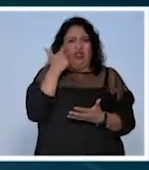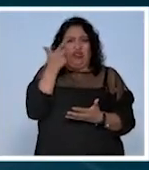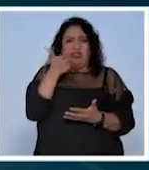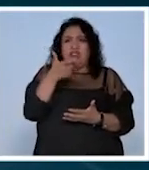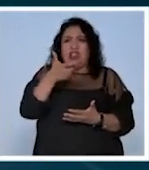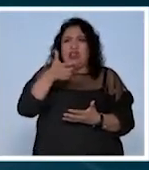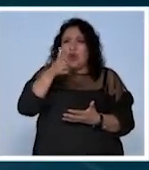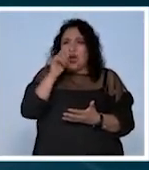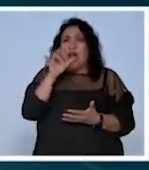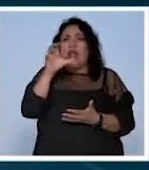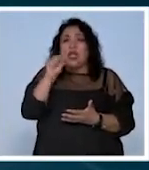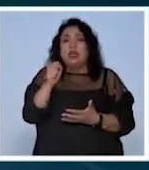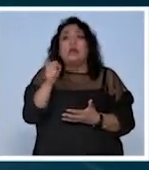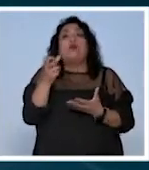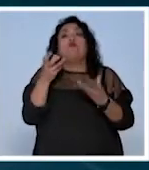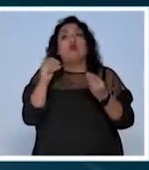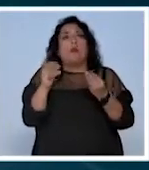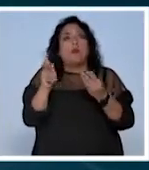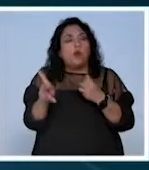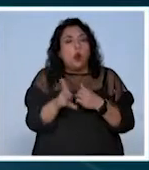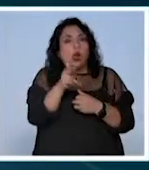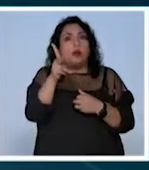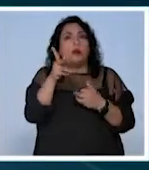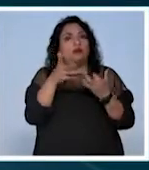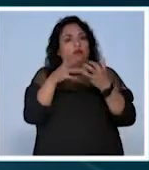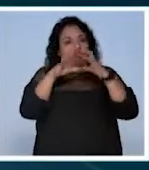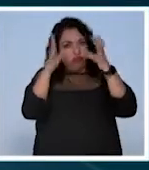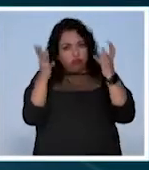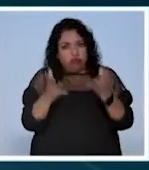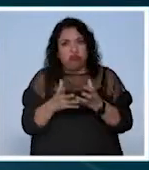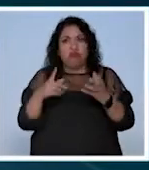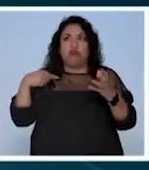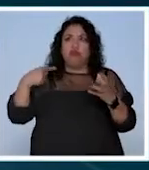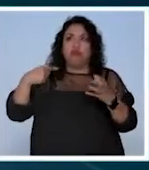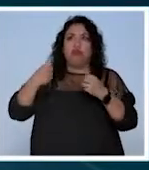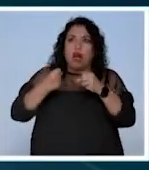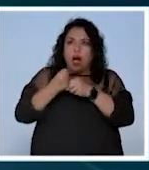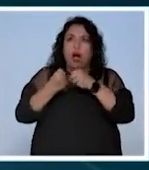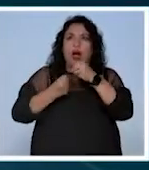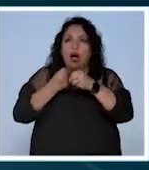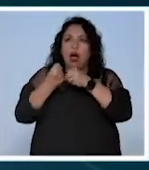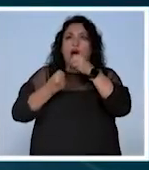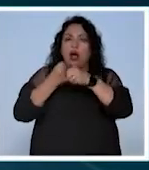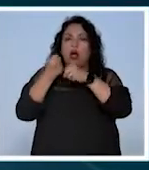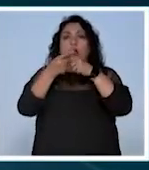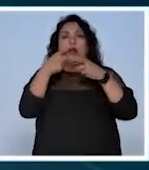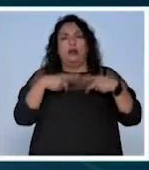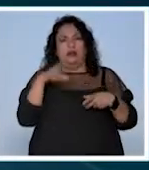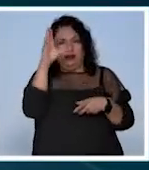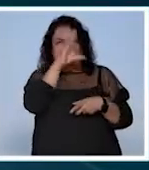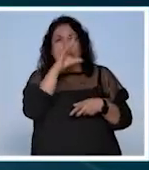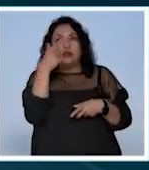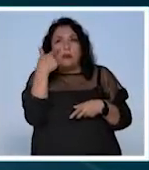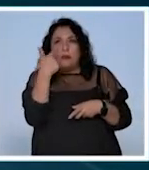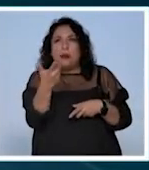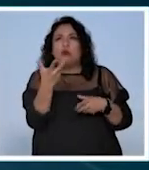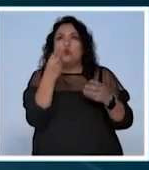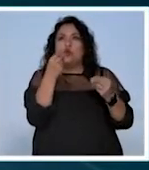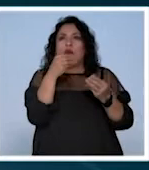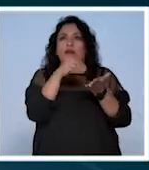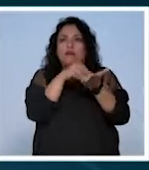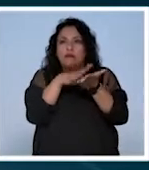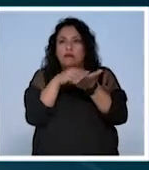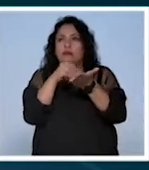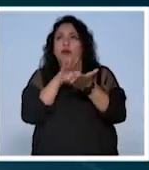sido parte de la dieta de muchos pueblos en la Tierra durante varios milenios. Y los científicos encontraron numerosos registros